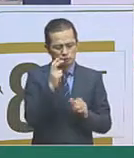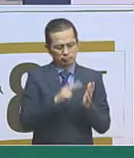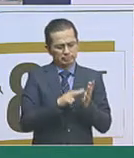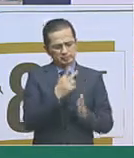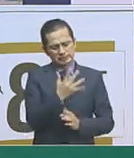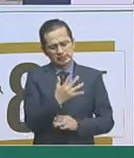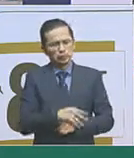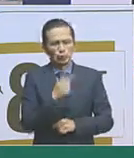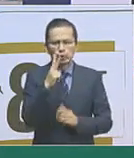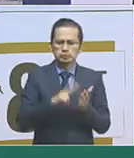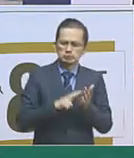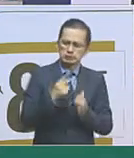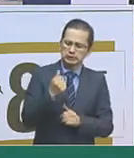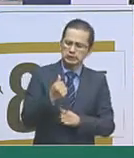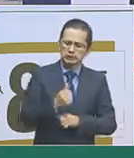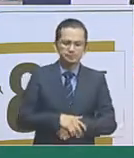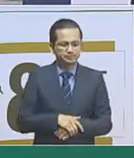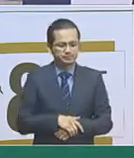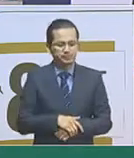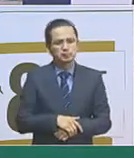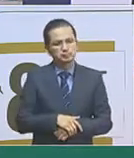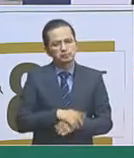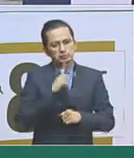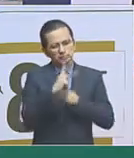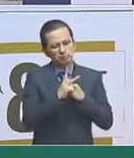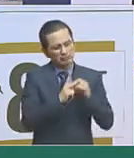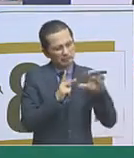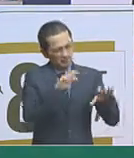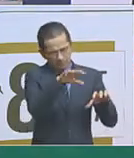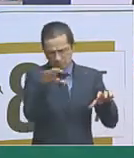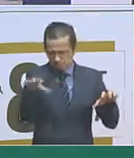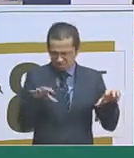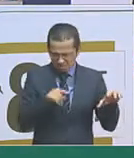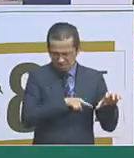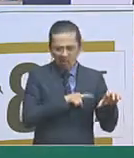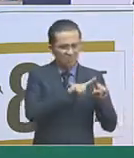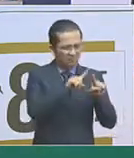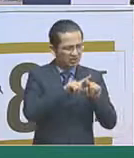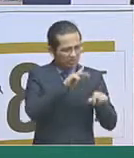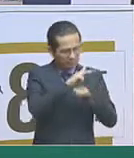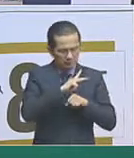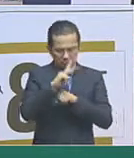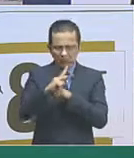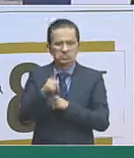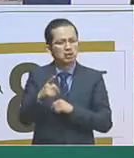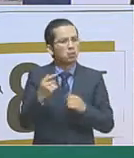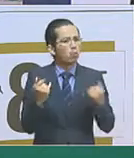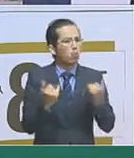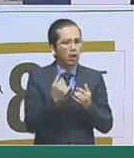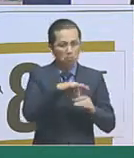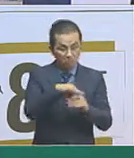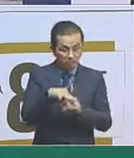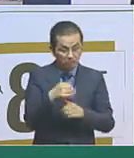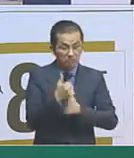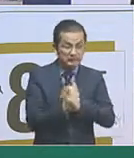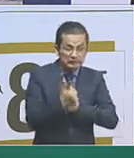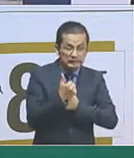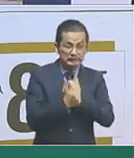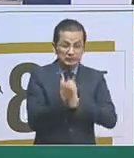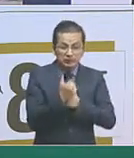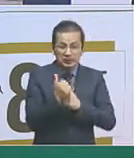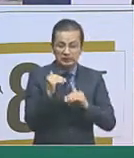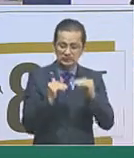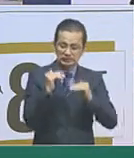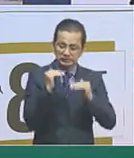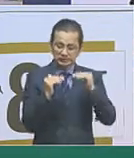varios países también tuvieron elecciones competidas cuyos resultados fueron muy cerrados en nueva